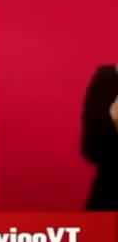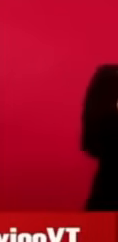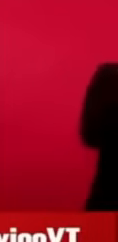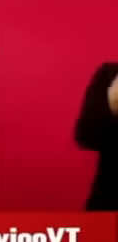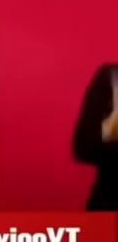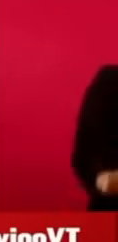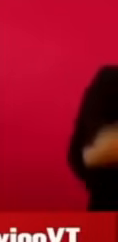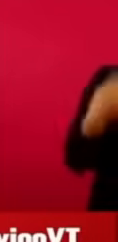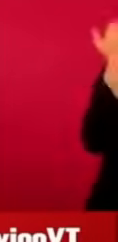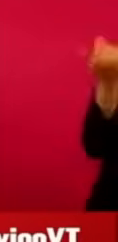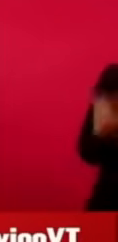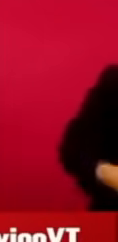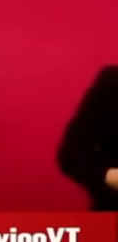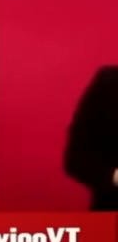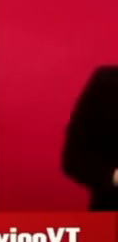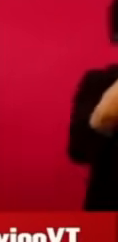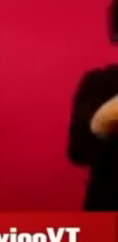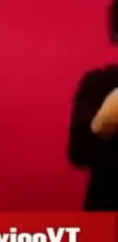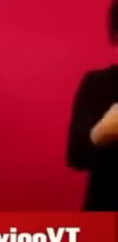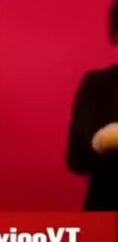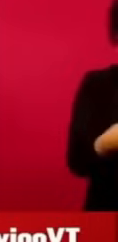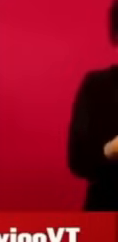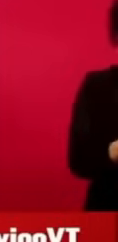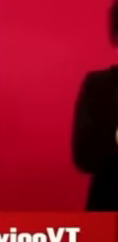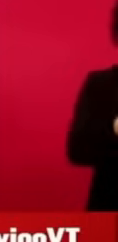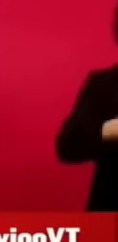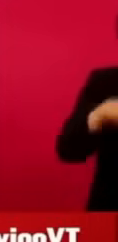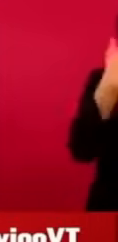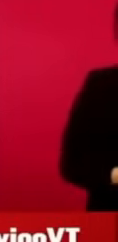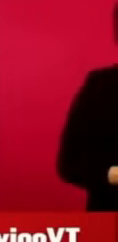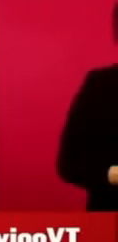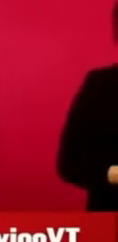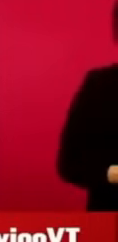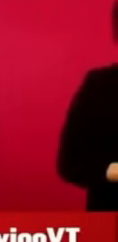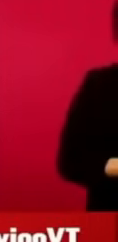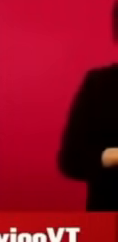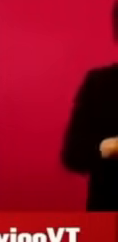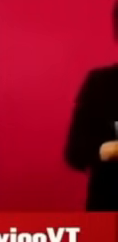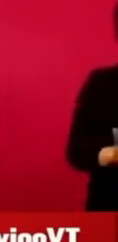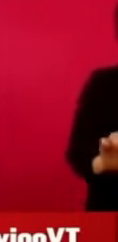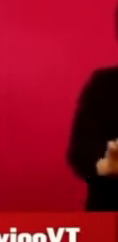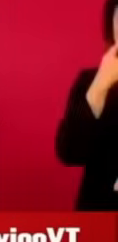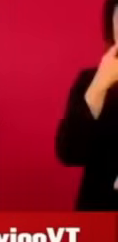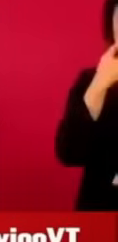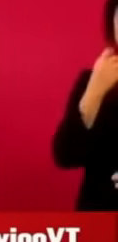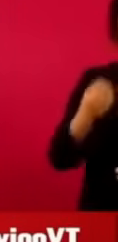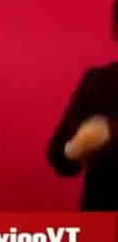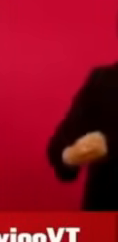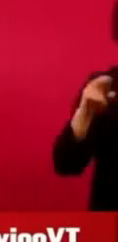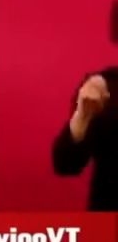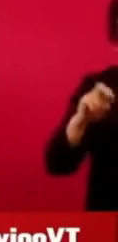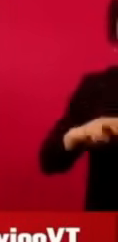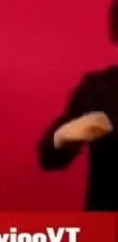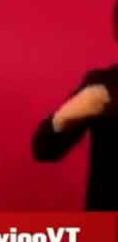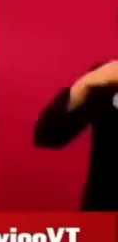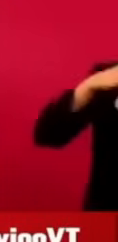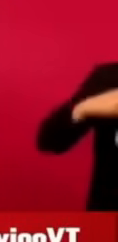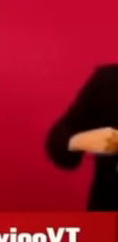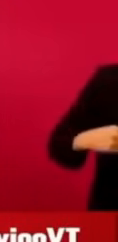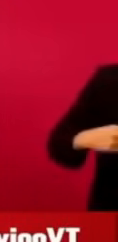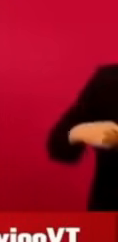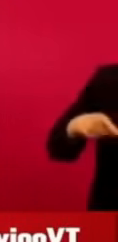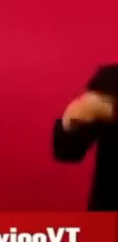ley Norma Piña. Como a mí me eligió el presidente y como lo ratificó la Cámara de Diputados, pues por lo tanto